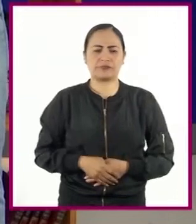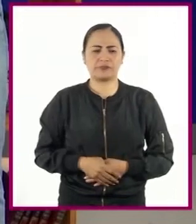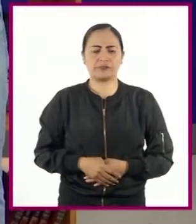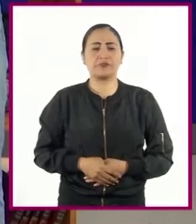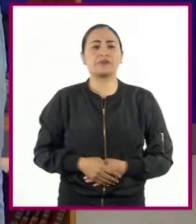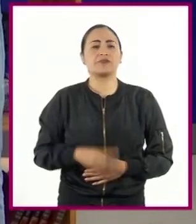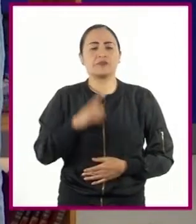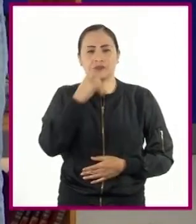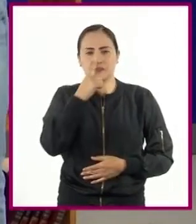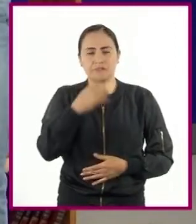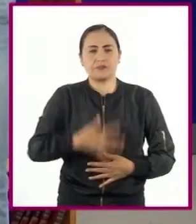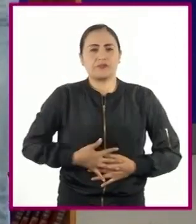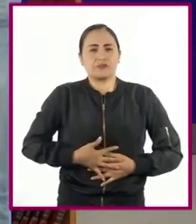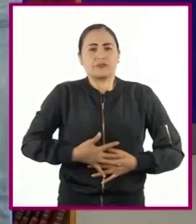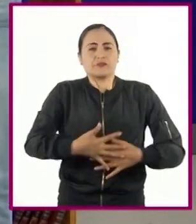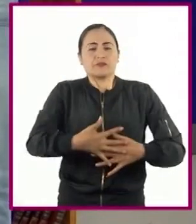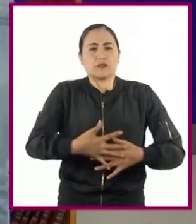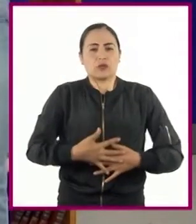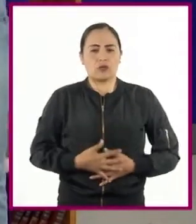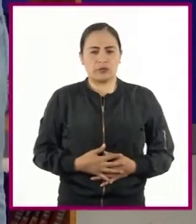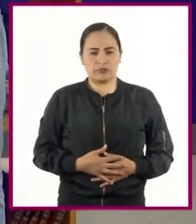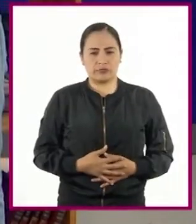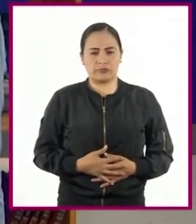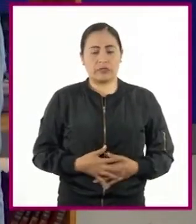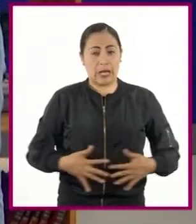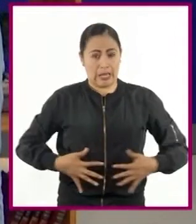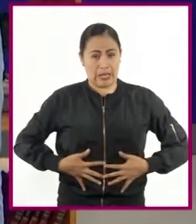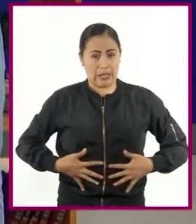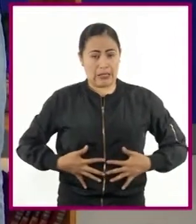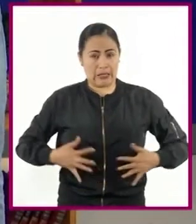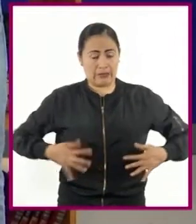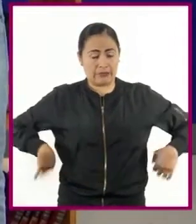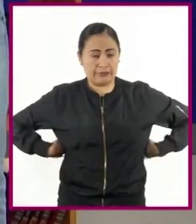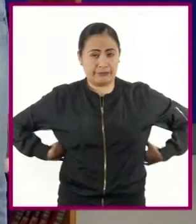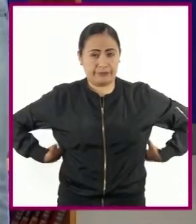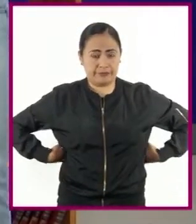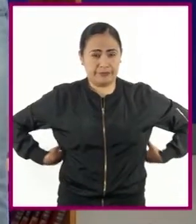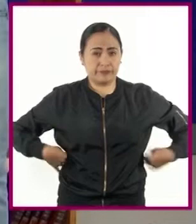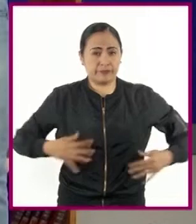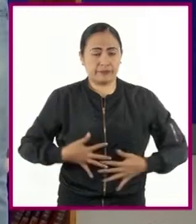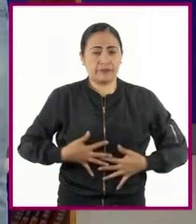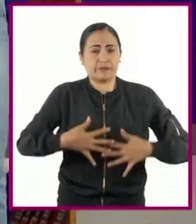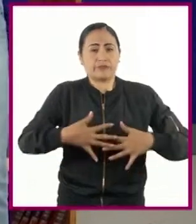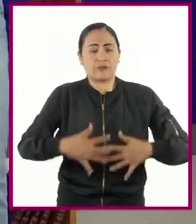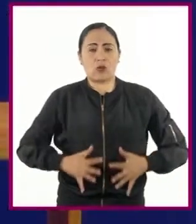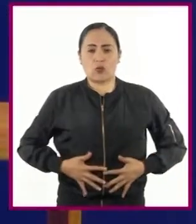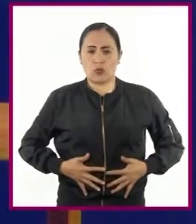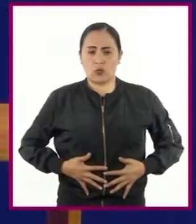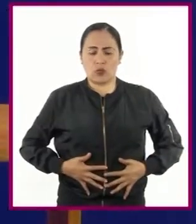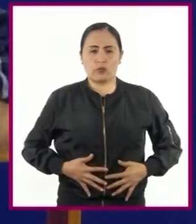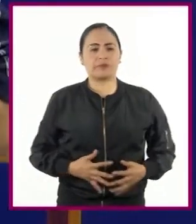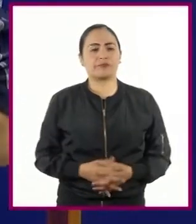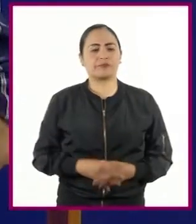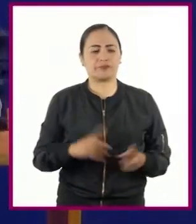diafragmáticamente. Verificar que el aire vaya hacia la parte baja de la caja torácica, al abdomen. Leer en voz alta haciendo